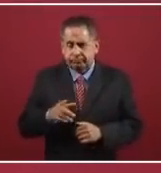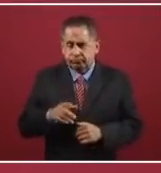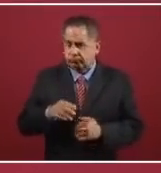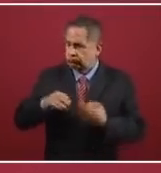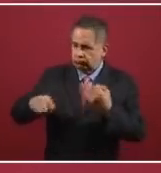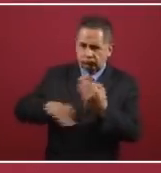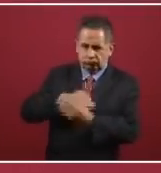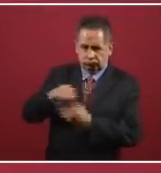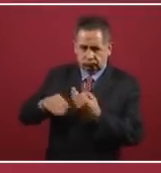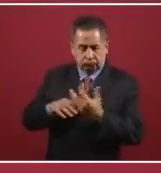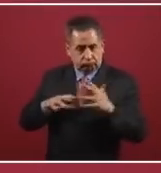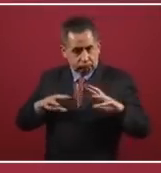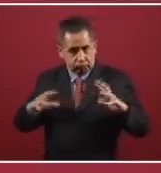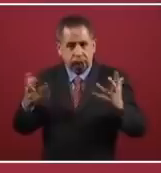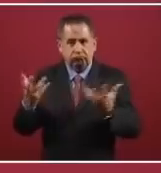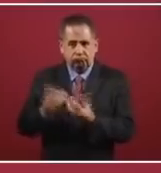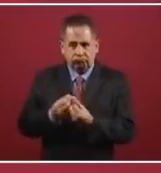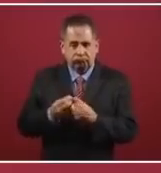todos